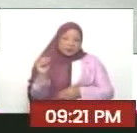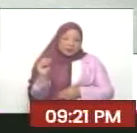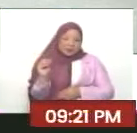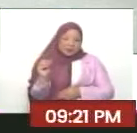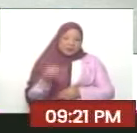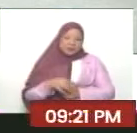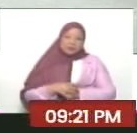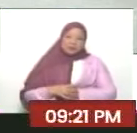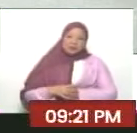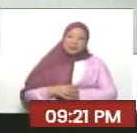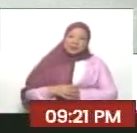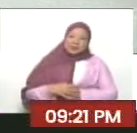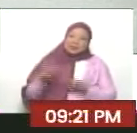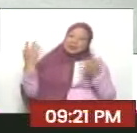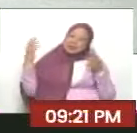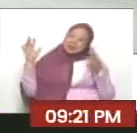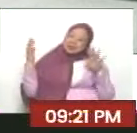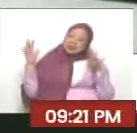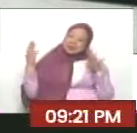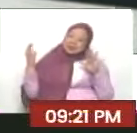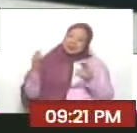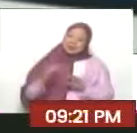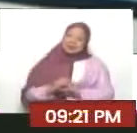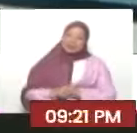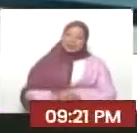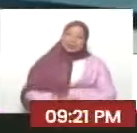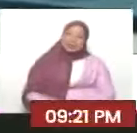Bueno, efectivamente, presidente.